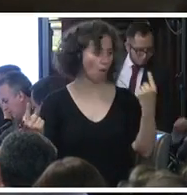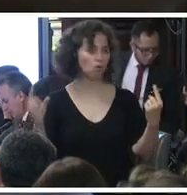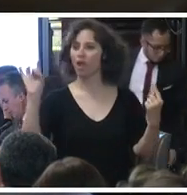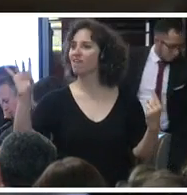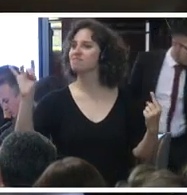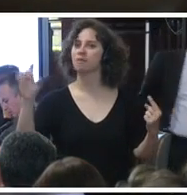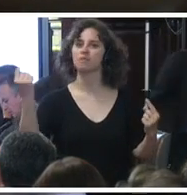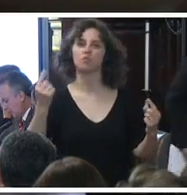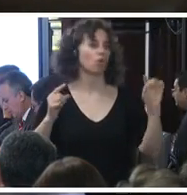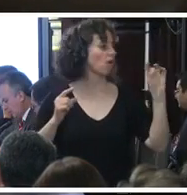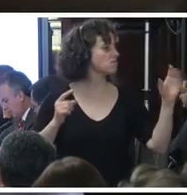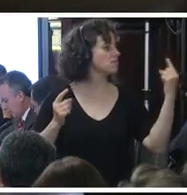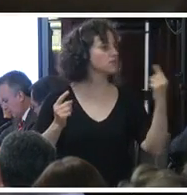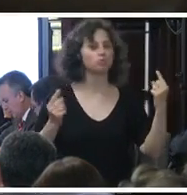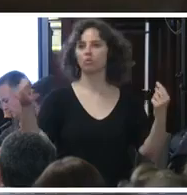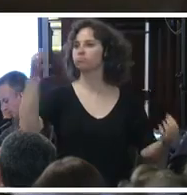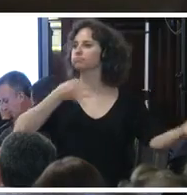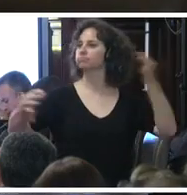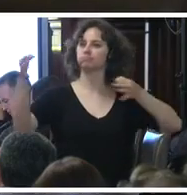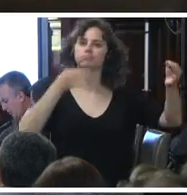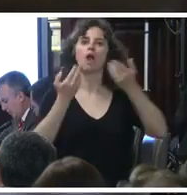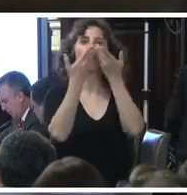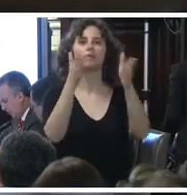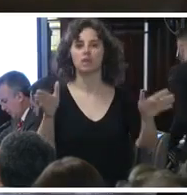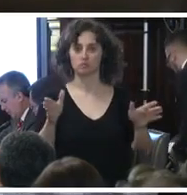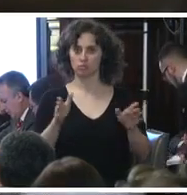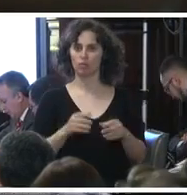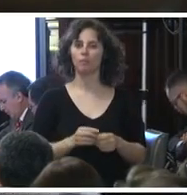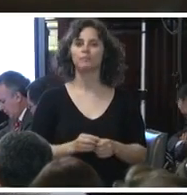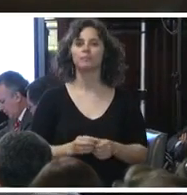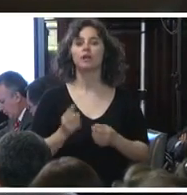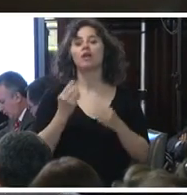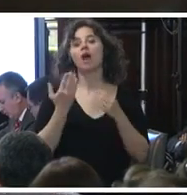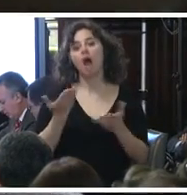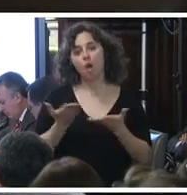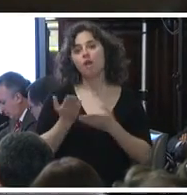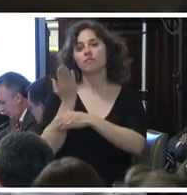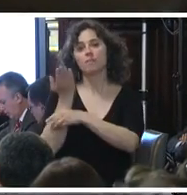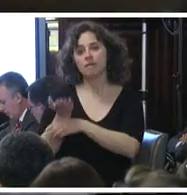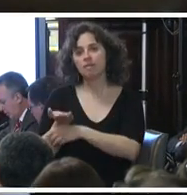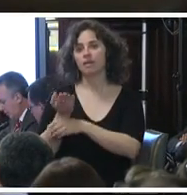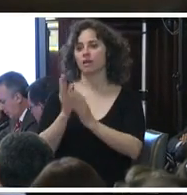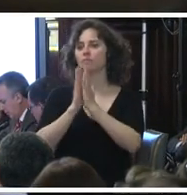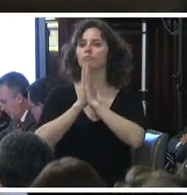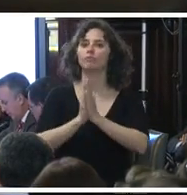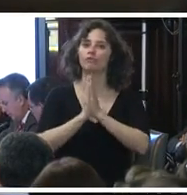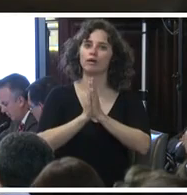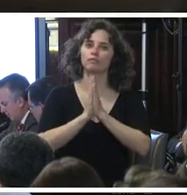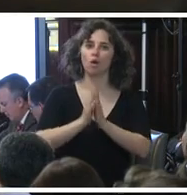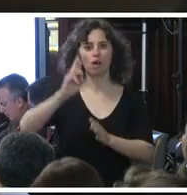pensamiento and hay dudas wilson se verifican equipos ciclistas hay más